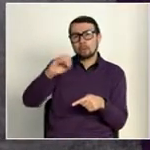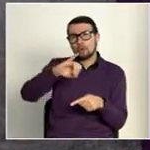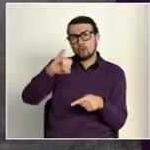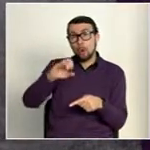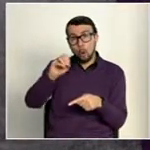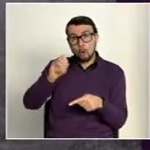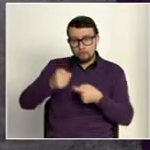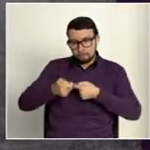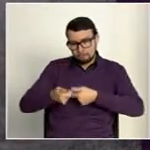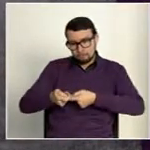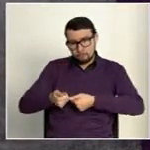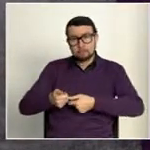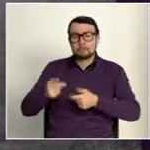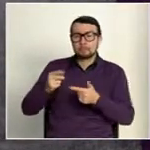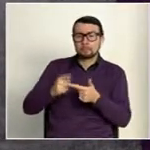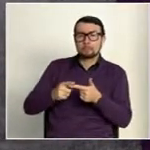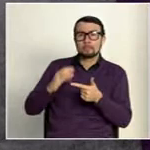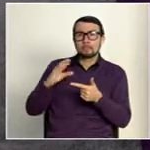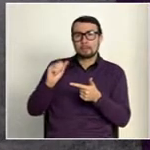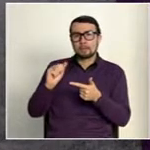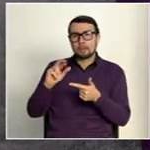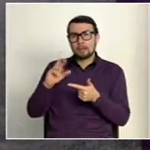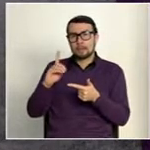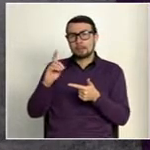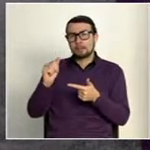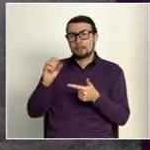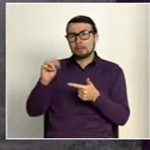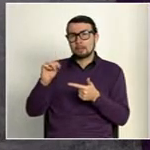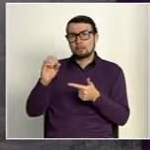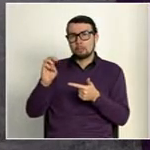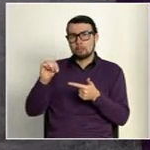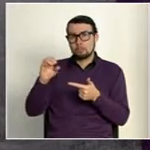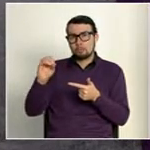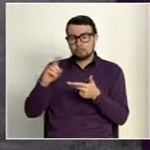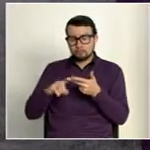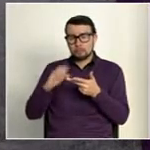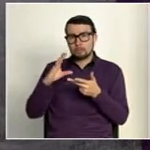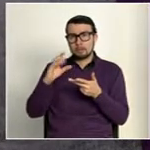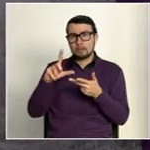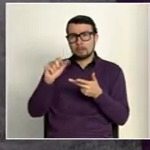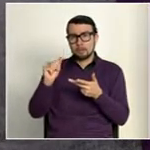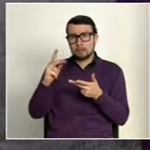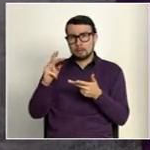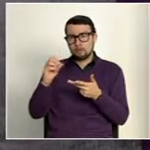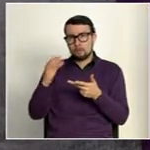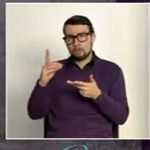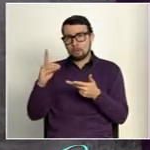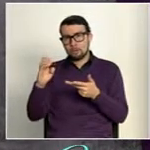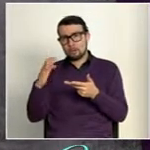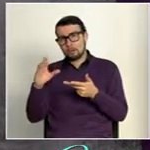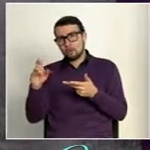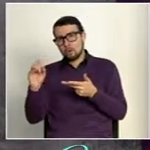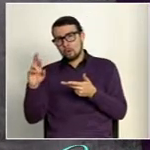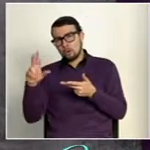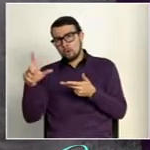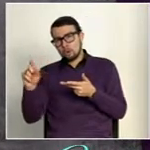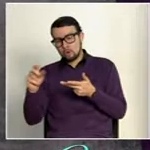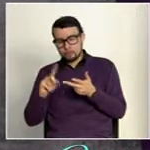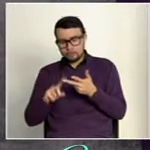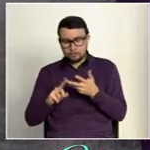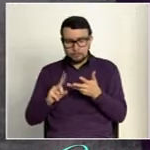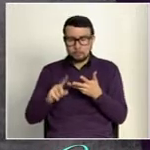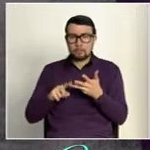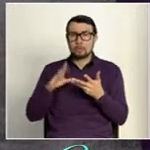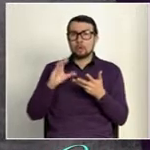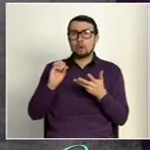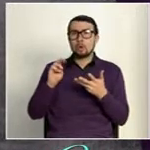todo. Cardamomo, clavo de olor, comino y una cucharadita de